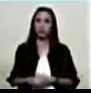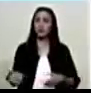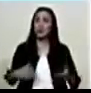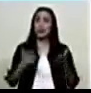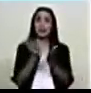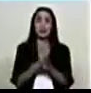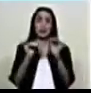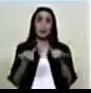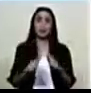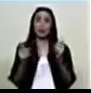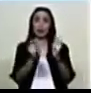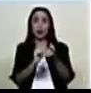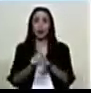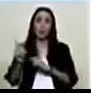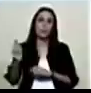durante meses.